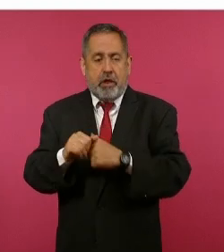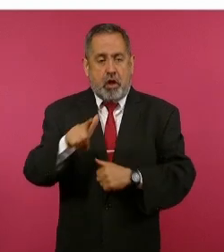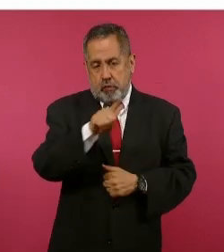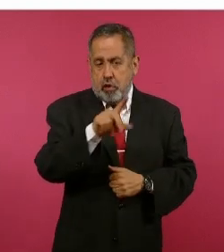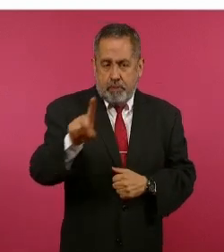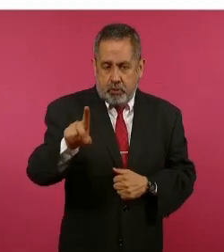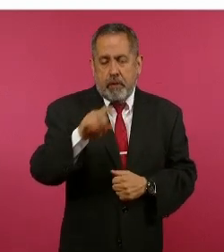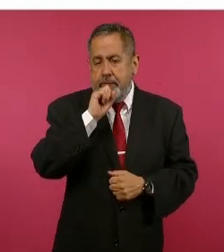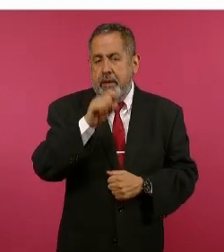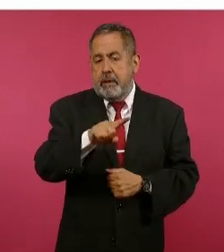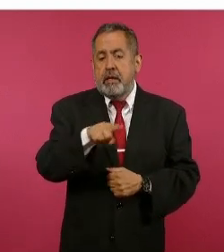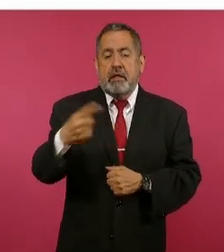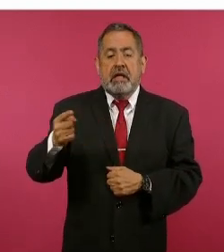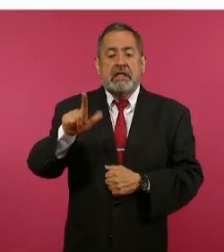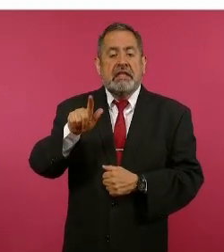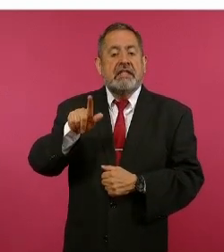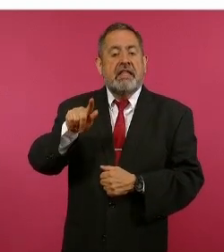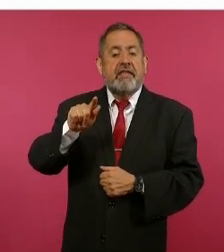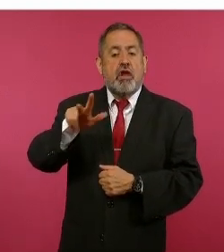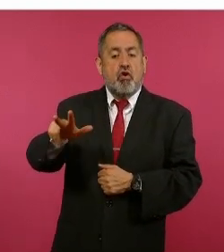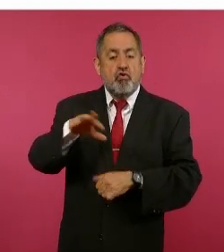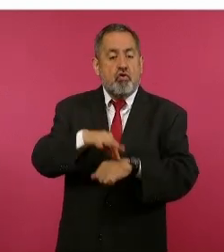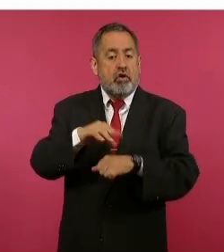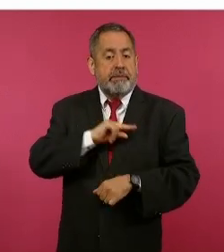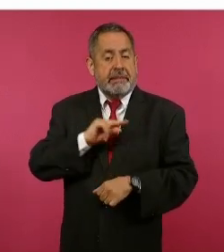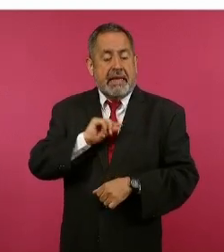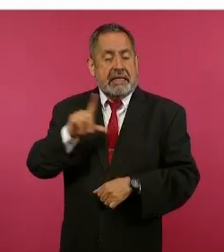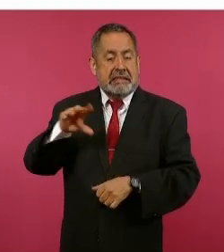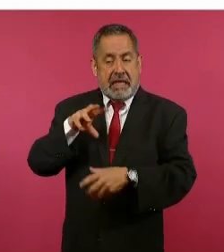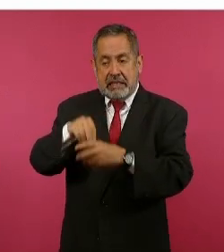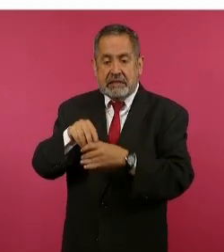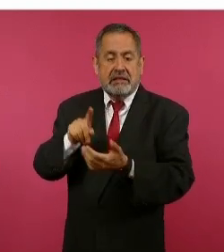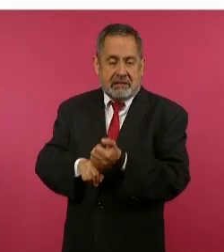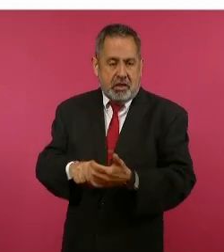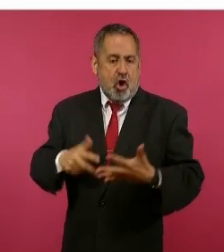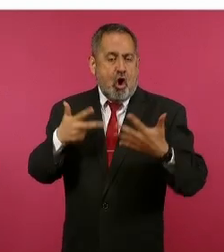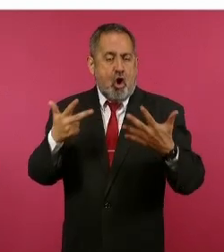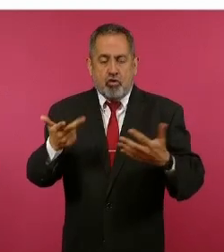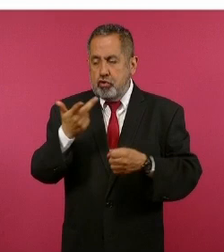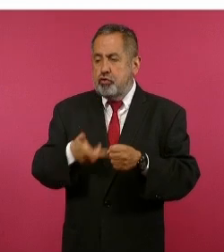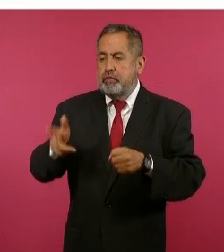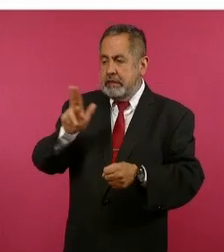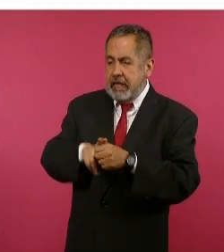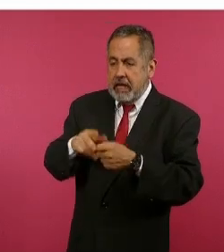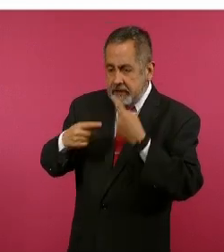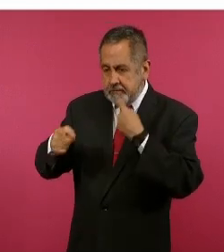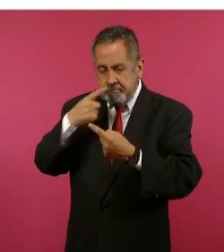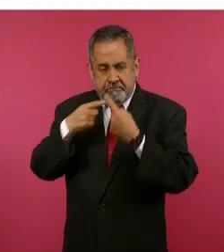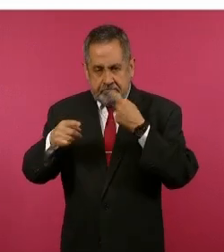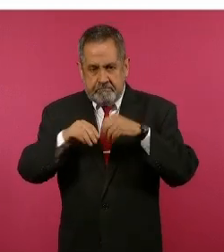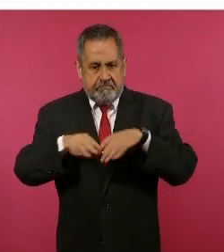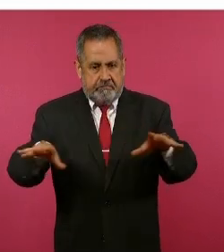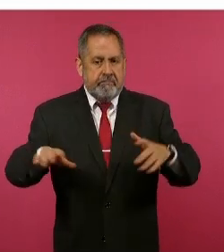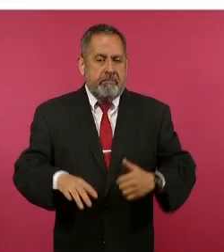y 78 médicos y médicas especialistas en 8 hospitales básicos comunitarios. Llevamos ya